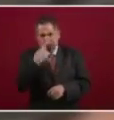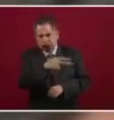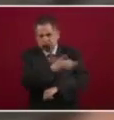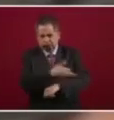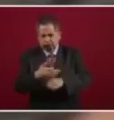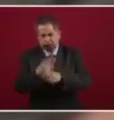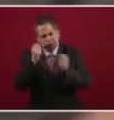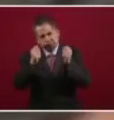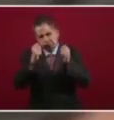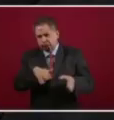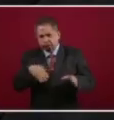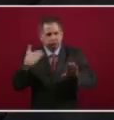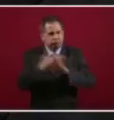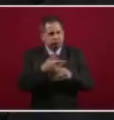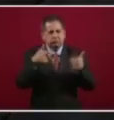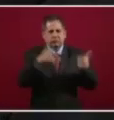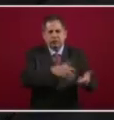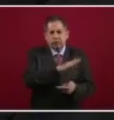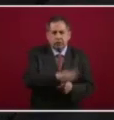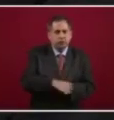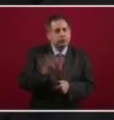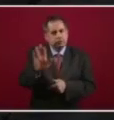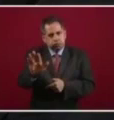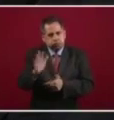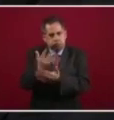familia, pero eso lo tenemos que